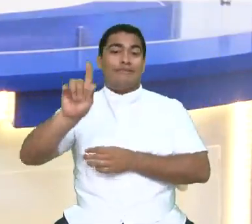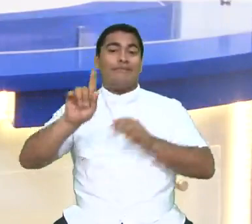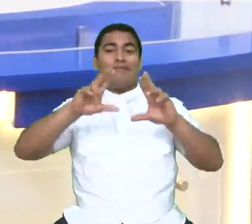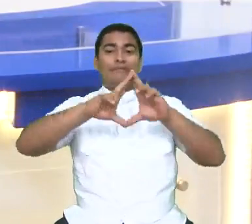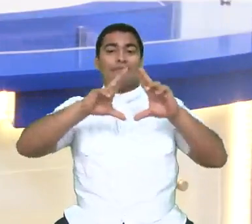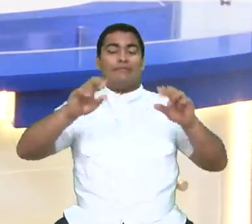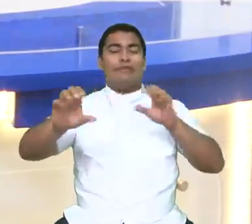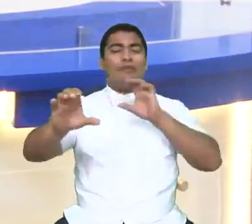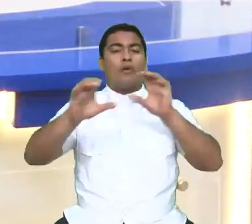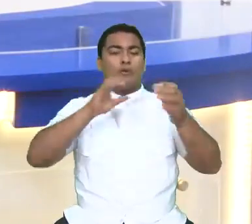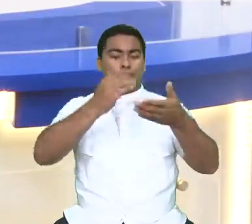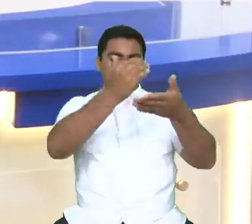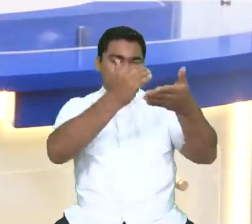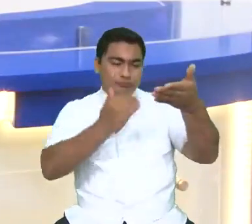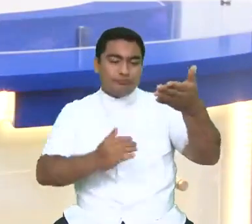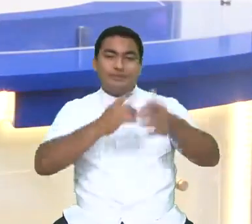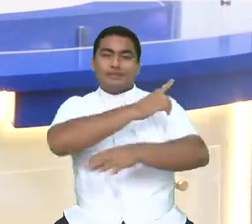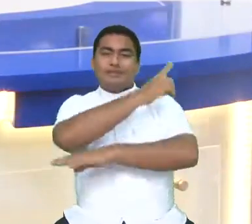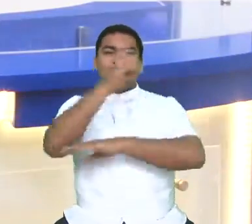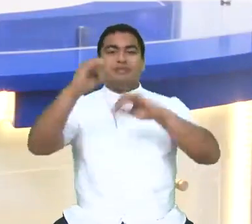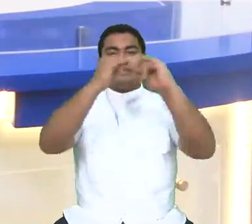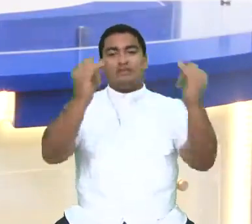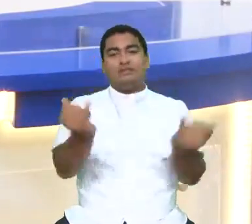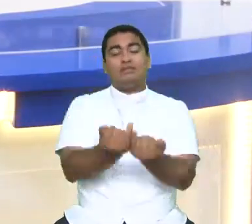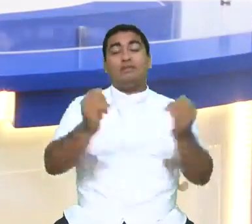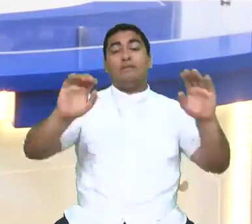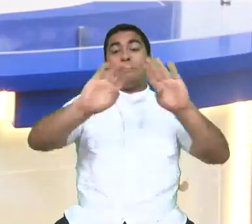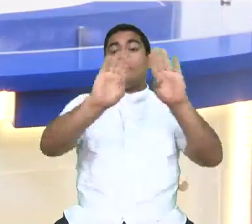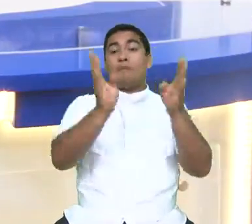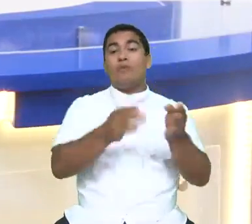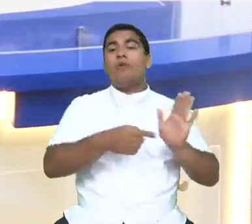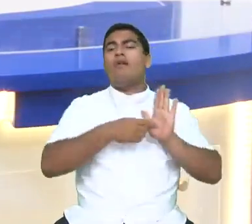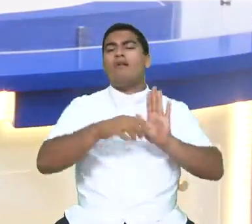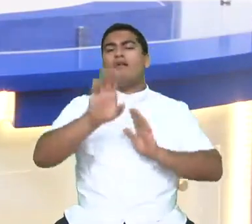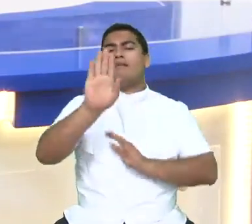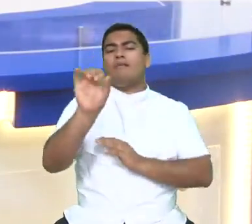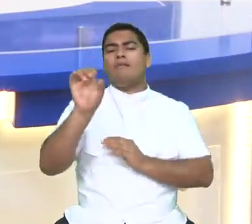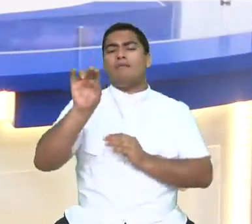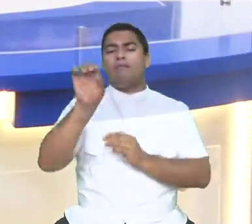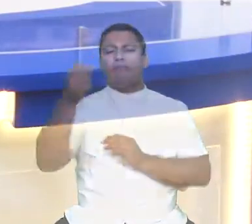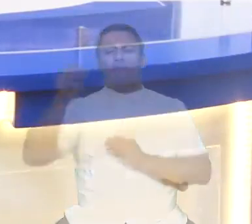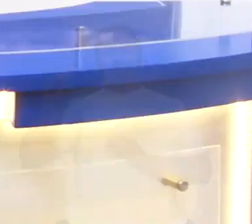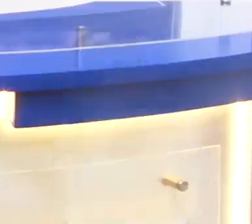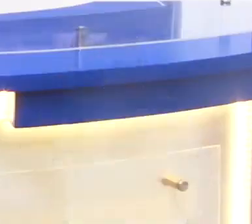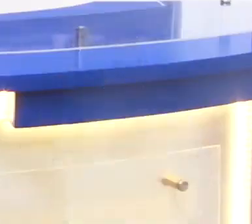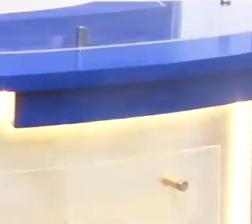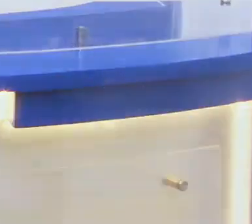un comunicado por el Día Internacional de la Mujer. Vanessa Paz con los detalles completos.